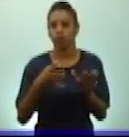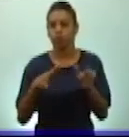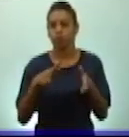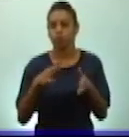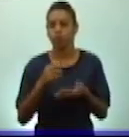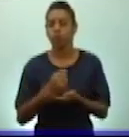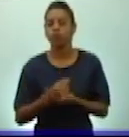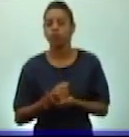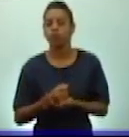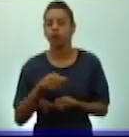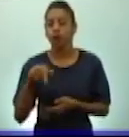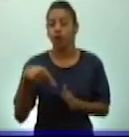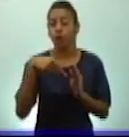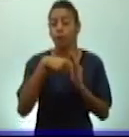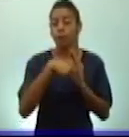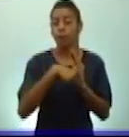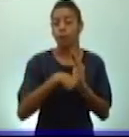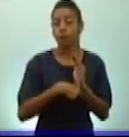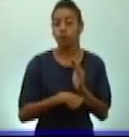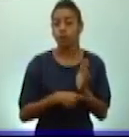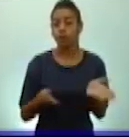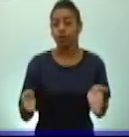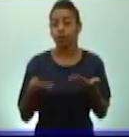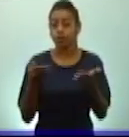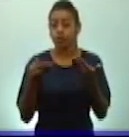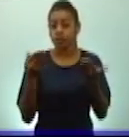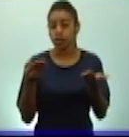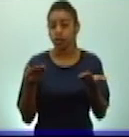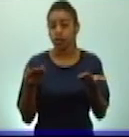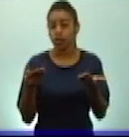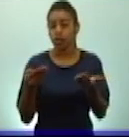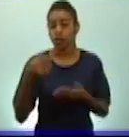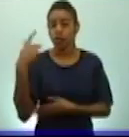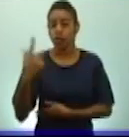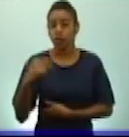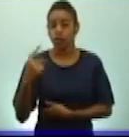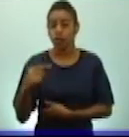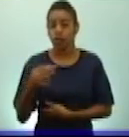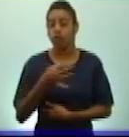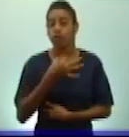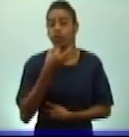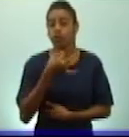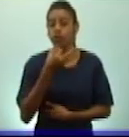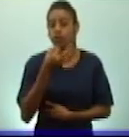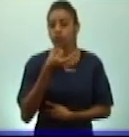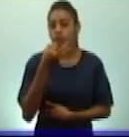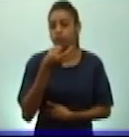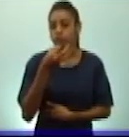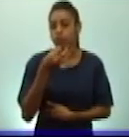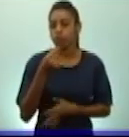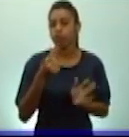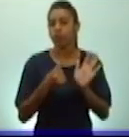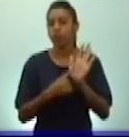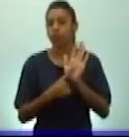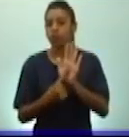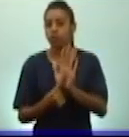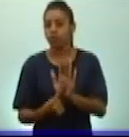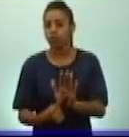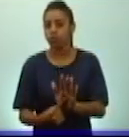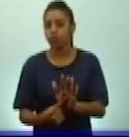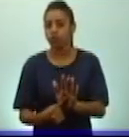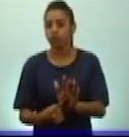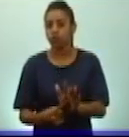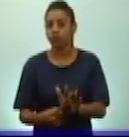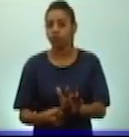a profundizar porque vamos a desarrollar la habilidad de argumentar y demostrar al final de